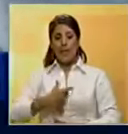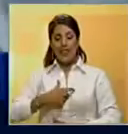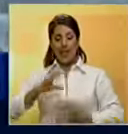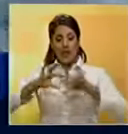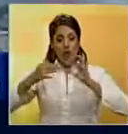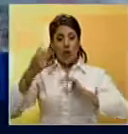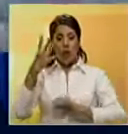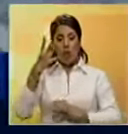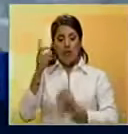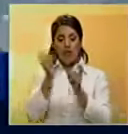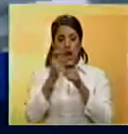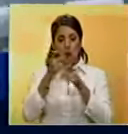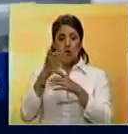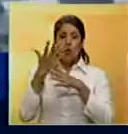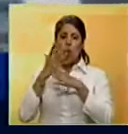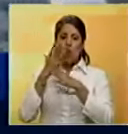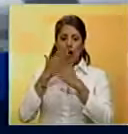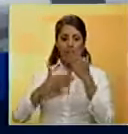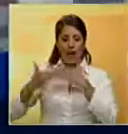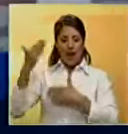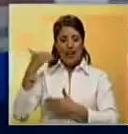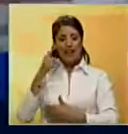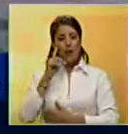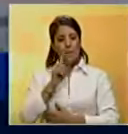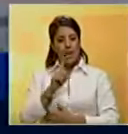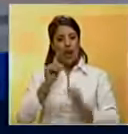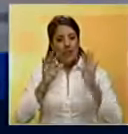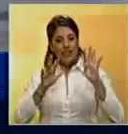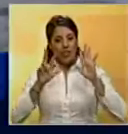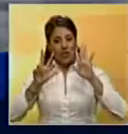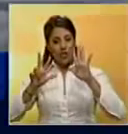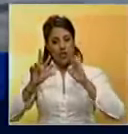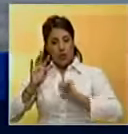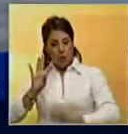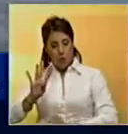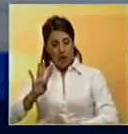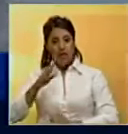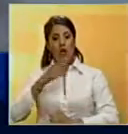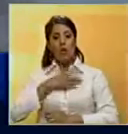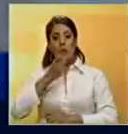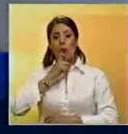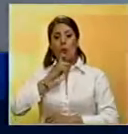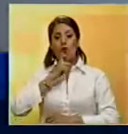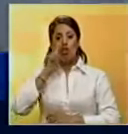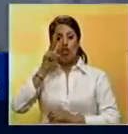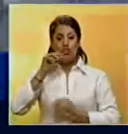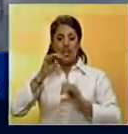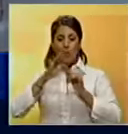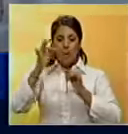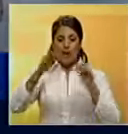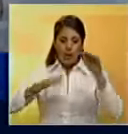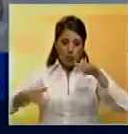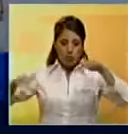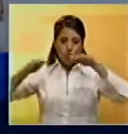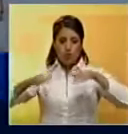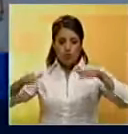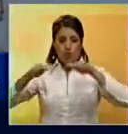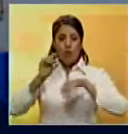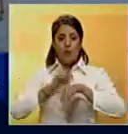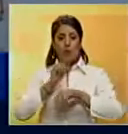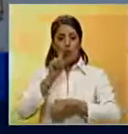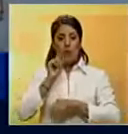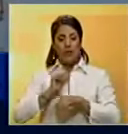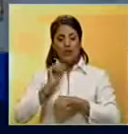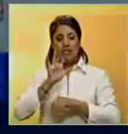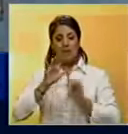olímpico el 4 de agosto durante los Juegos de Los Ángeles de 1984 al lograr el bronce en los 200 metros mariposa con tiempo de 1 minuto 57